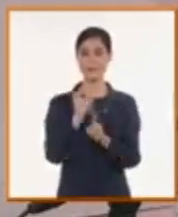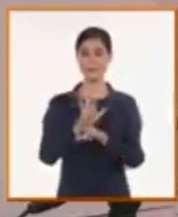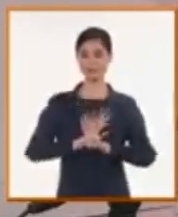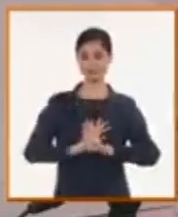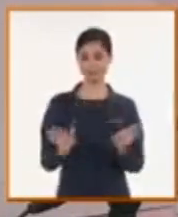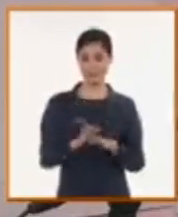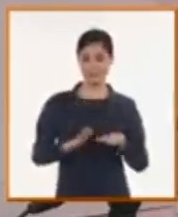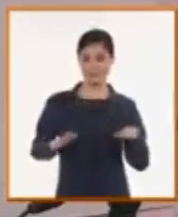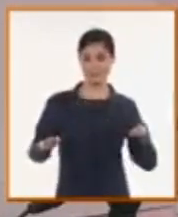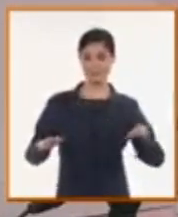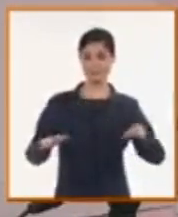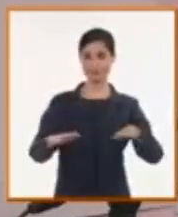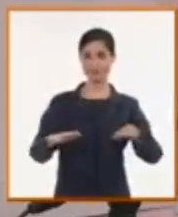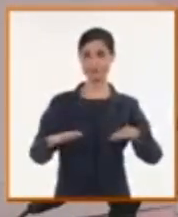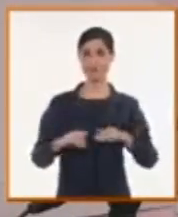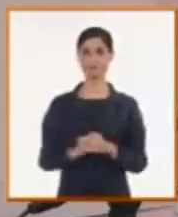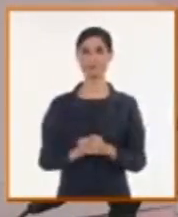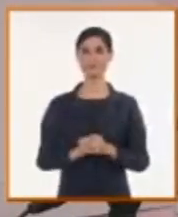yo quiero hacerlo